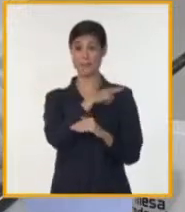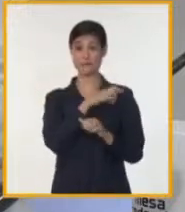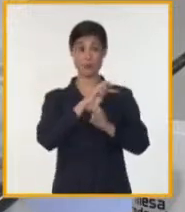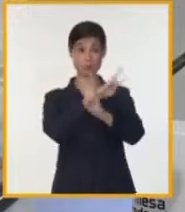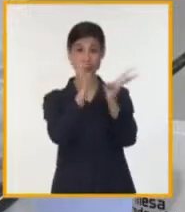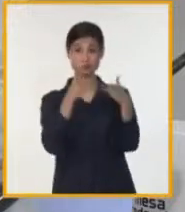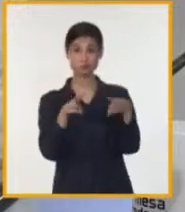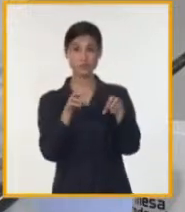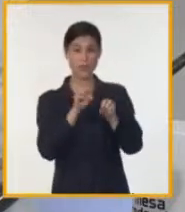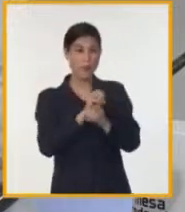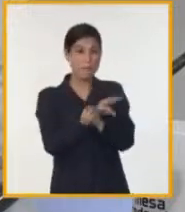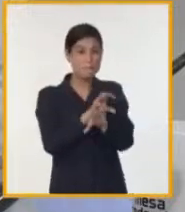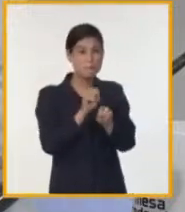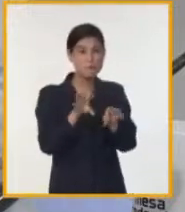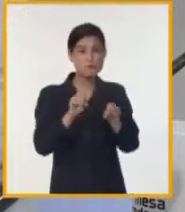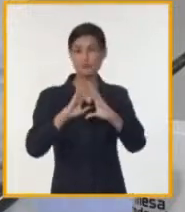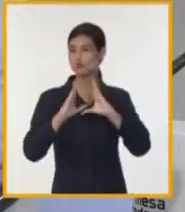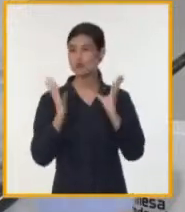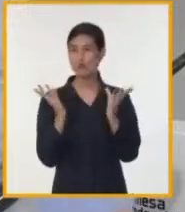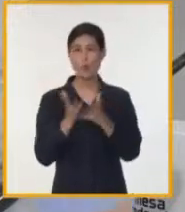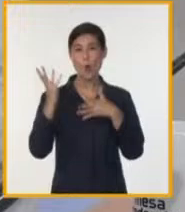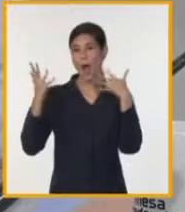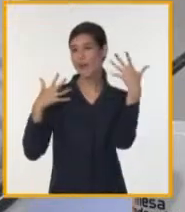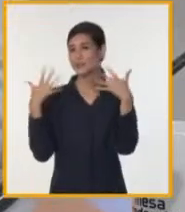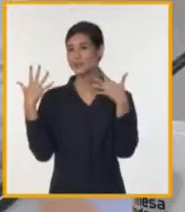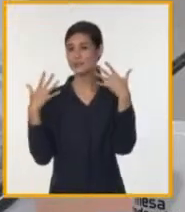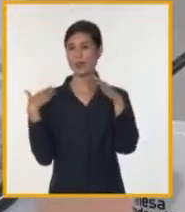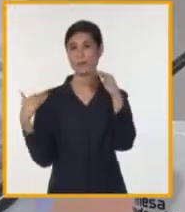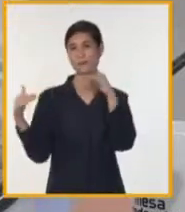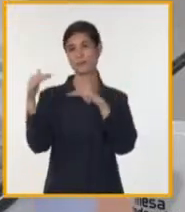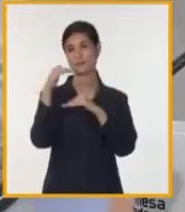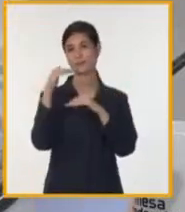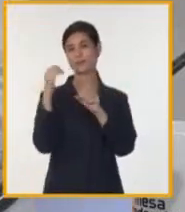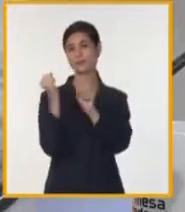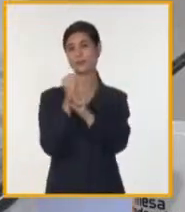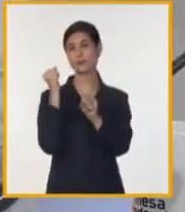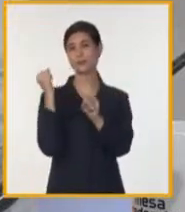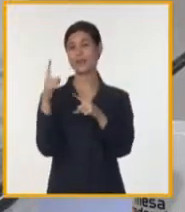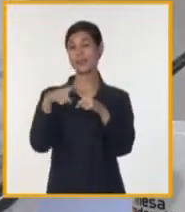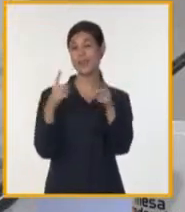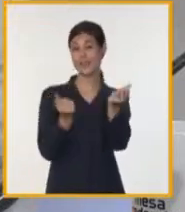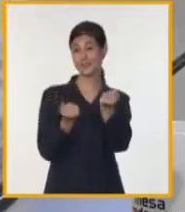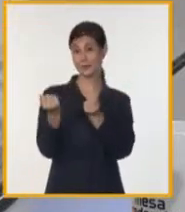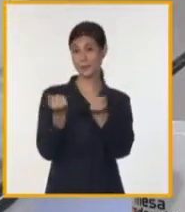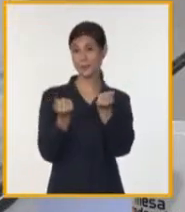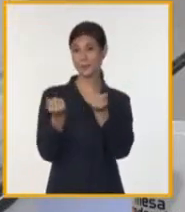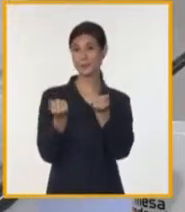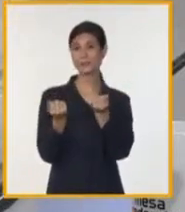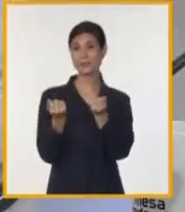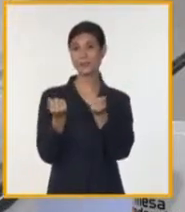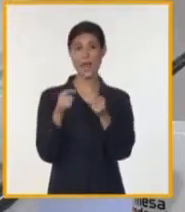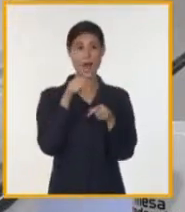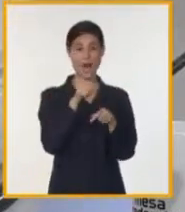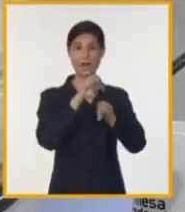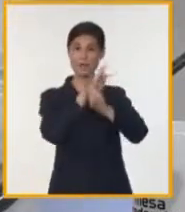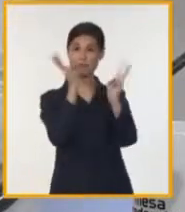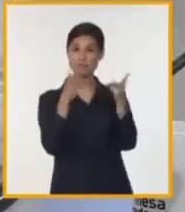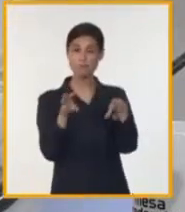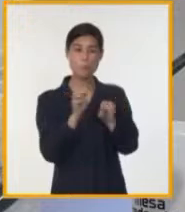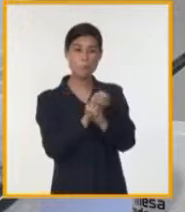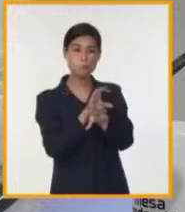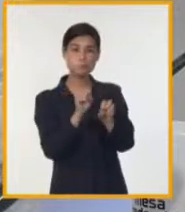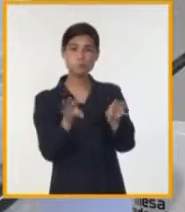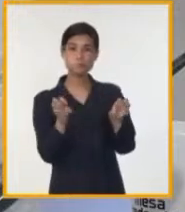todo, las actividades del Ministerio del Transporte y todo lo que tiene que ver con el Ministerio del Transporte. De eso estamos hablando, que se han realizado hasta la